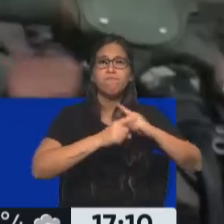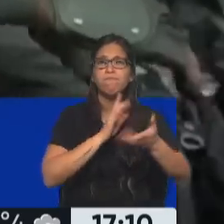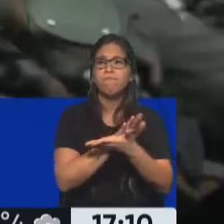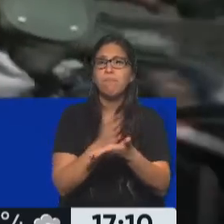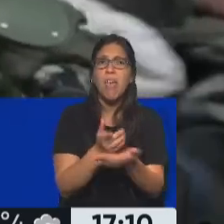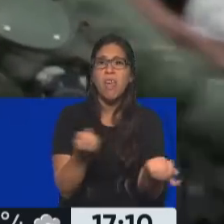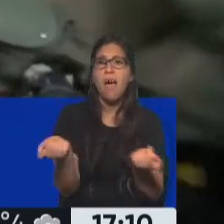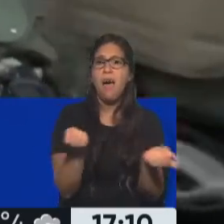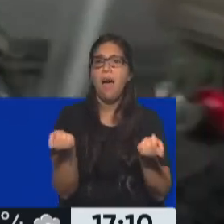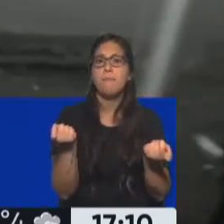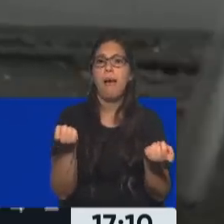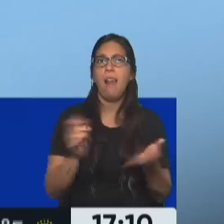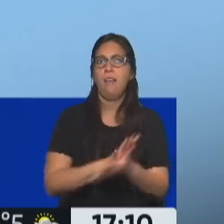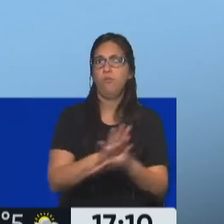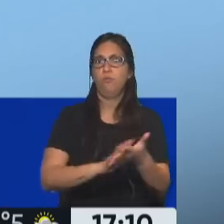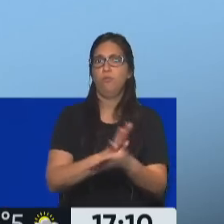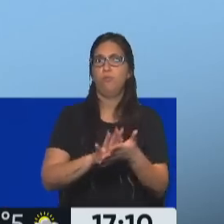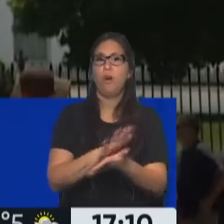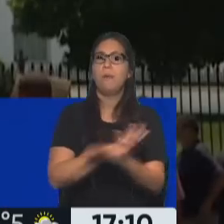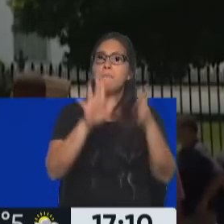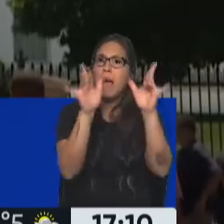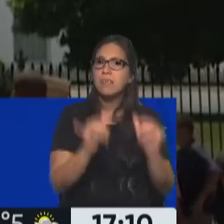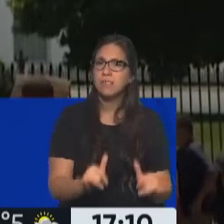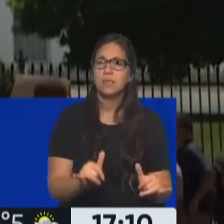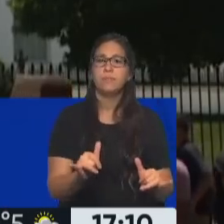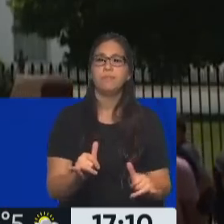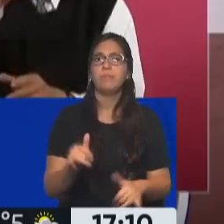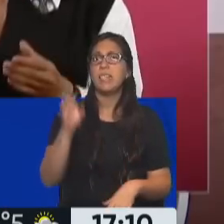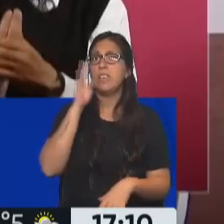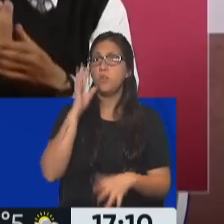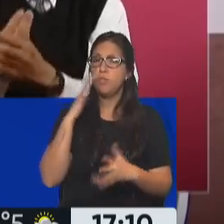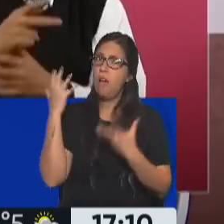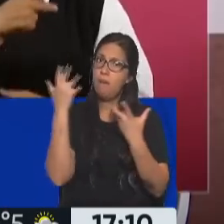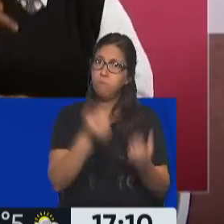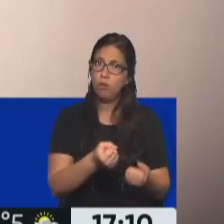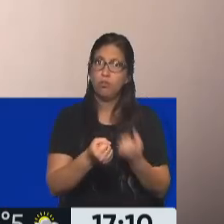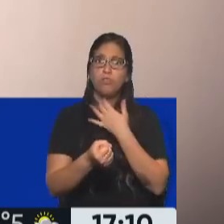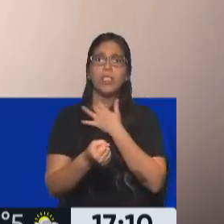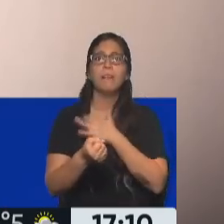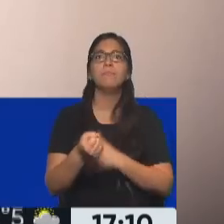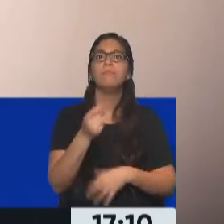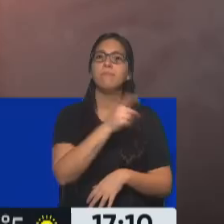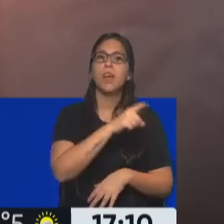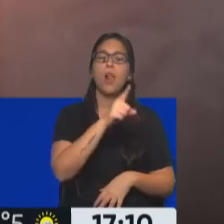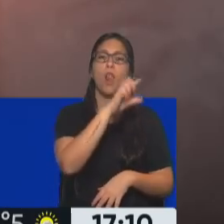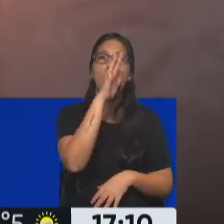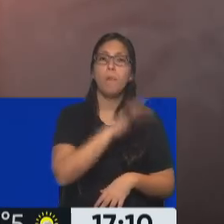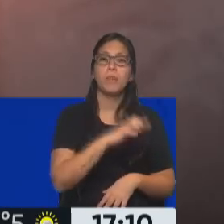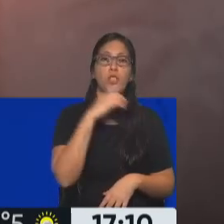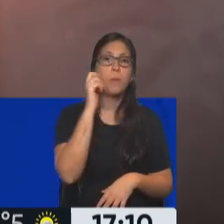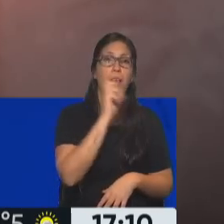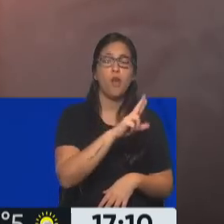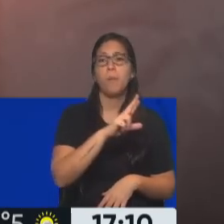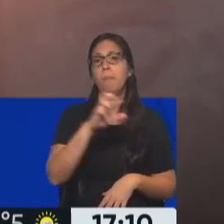al conflicto. No es justo, ¿verdad? Esta intención cuenta con el apoyo de Estados Unidos. El diálogo entre Andrés Manuel López Obrador, Gustavo Petro y